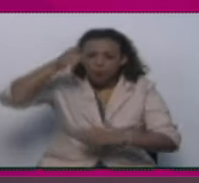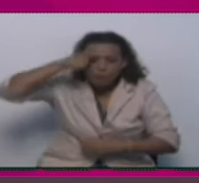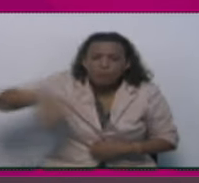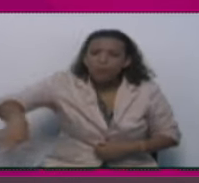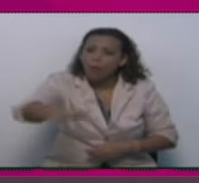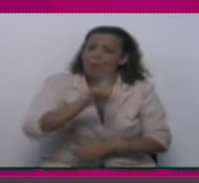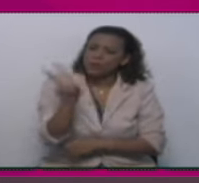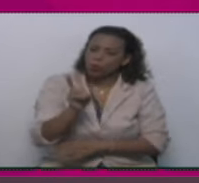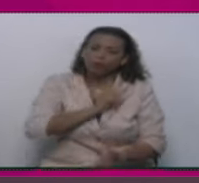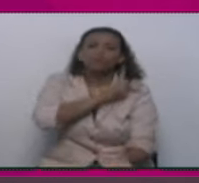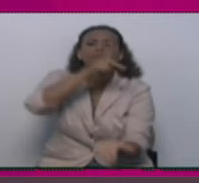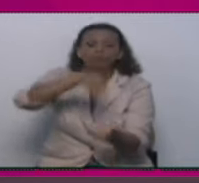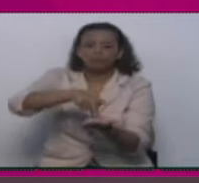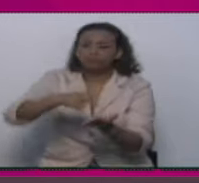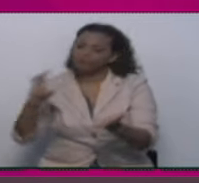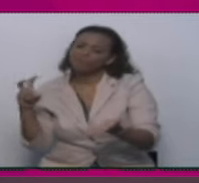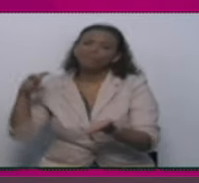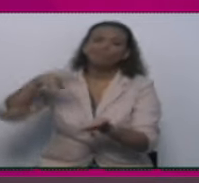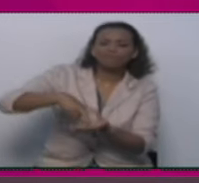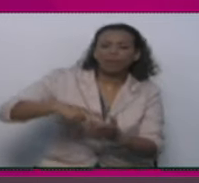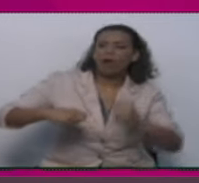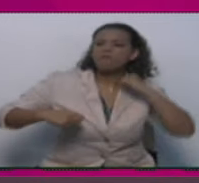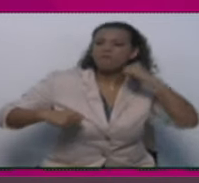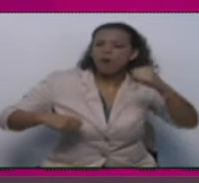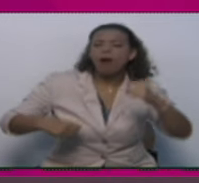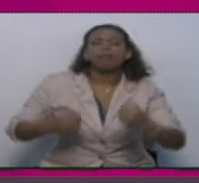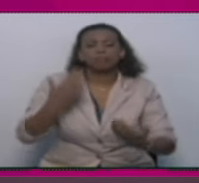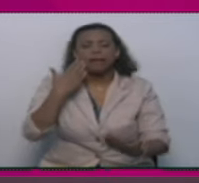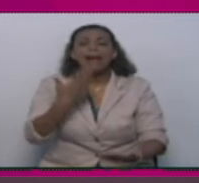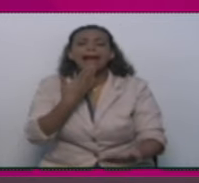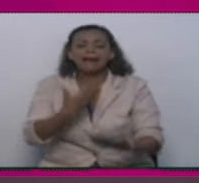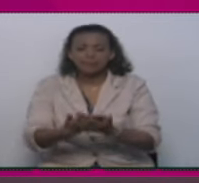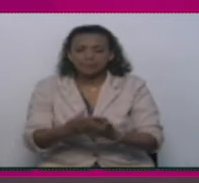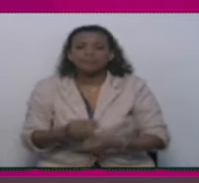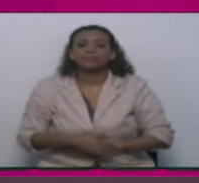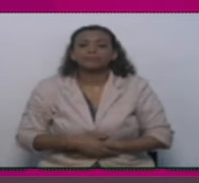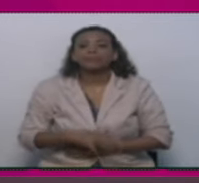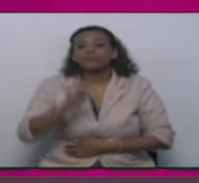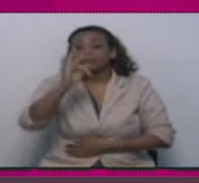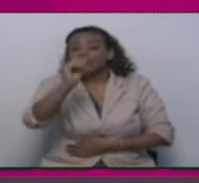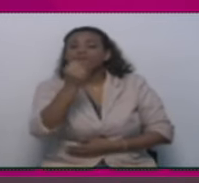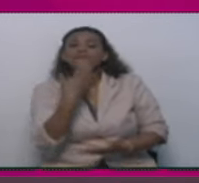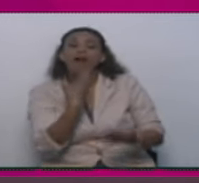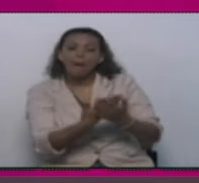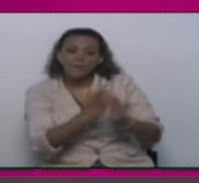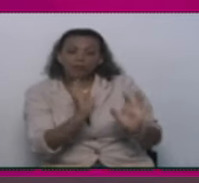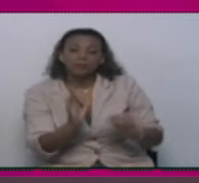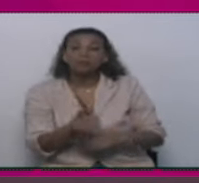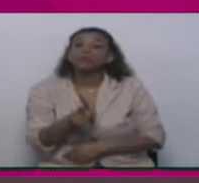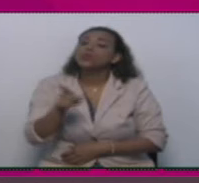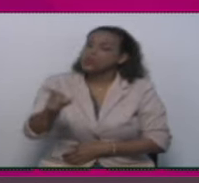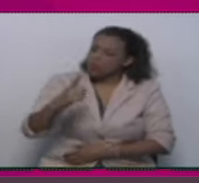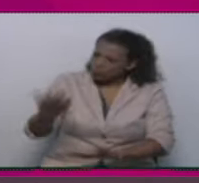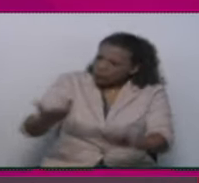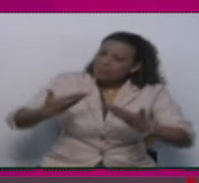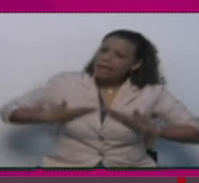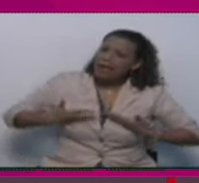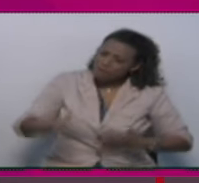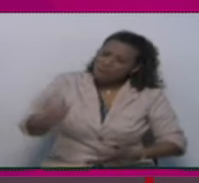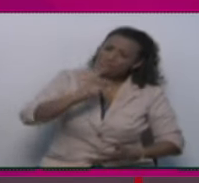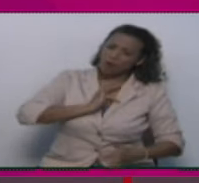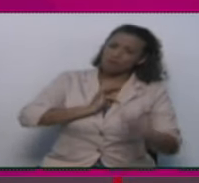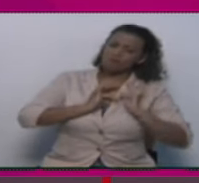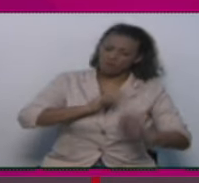por ponerse al lado correcto de la historia, señor presidente. Gracias, Fabi. Ustedes nos dan fortaleza, señor presidente,